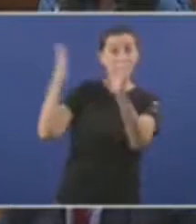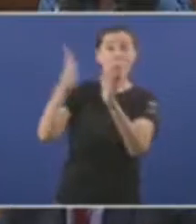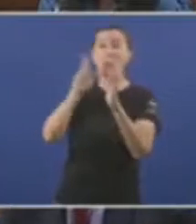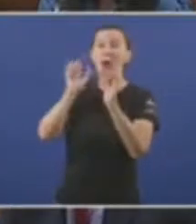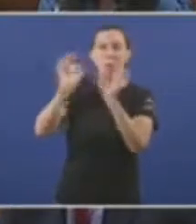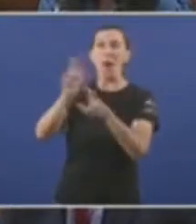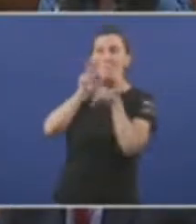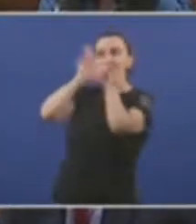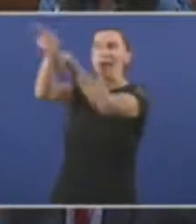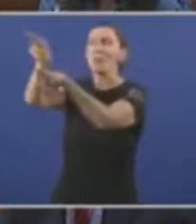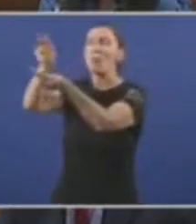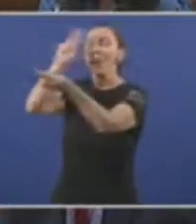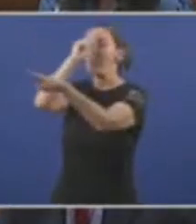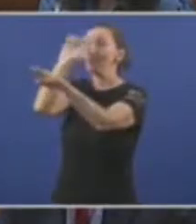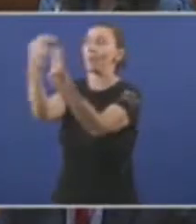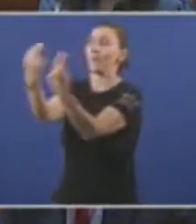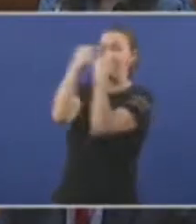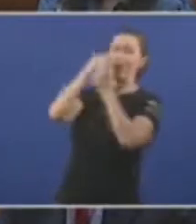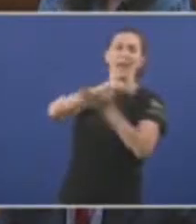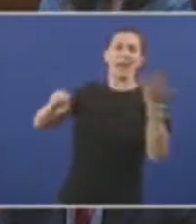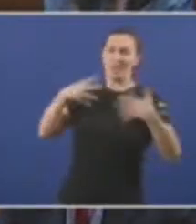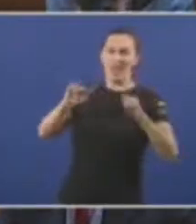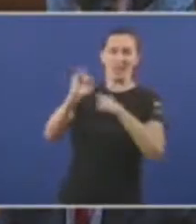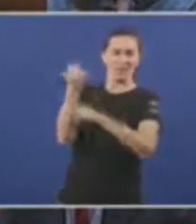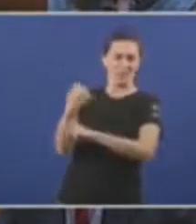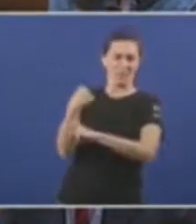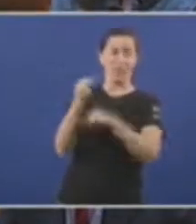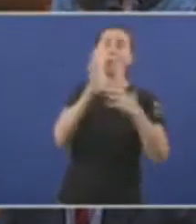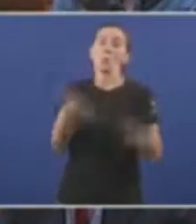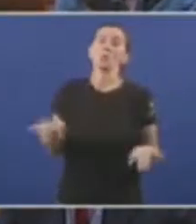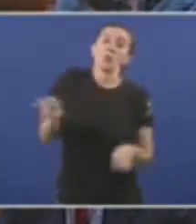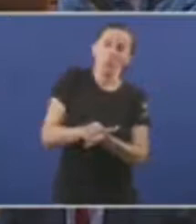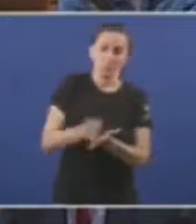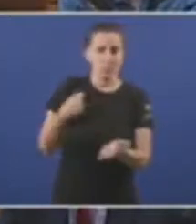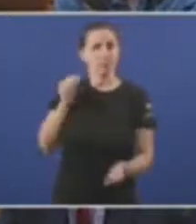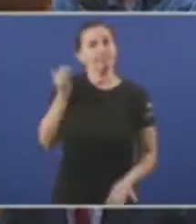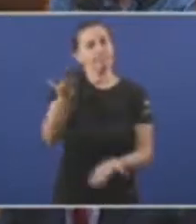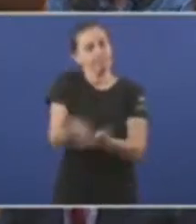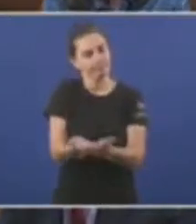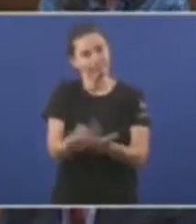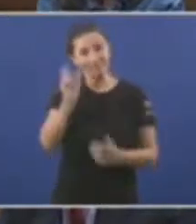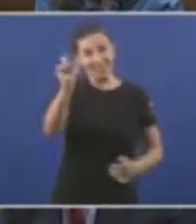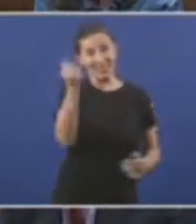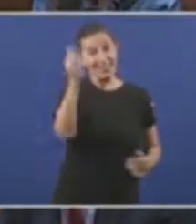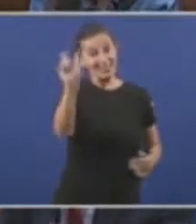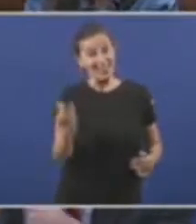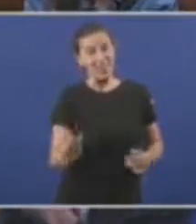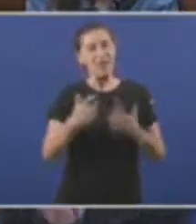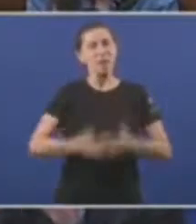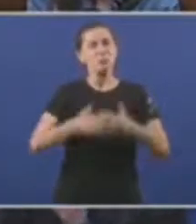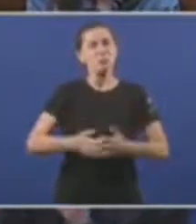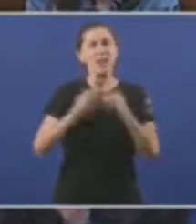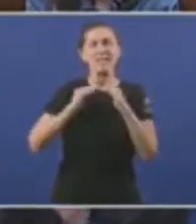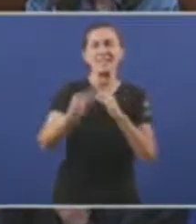en vez de estar mirando para Galiza. Por iso volvemos a propoñer que ten que existir unha tarifa industrial estable